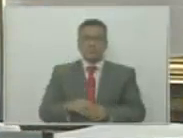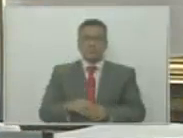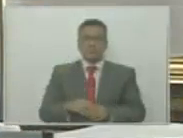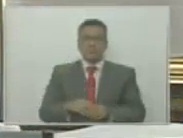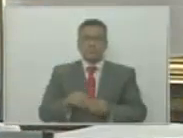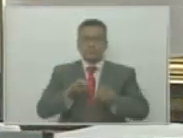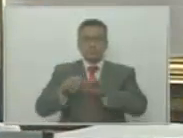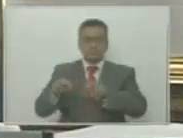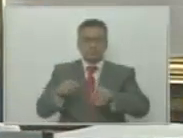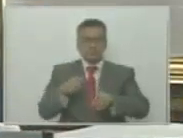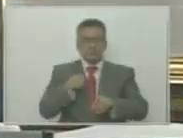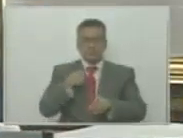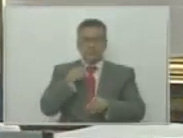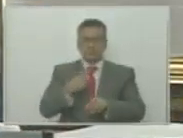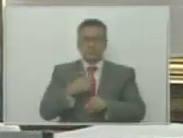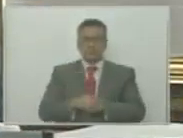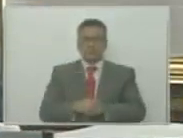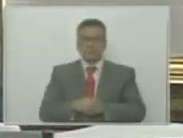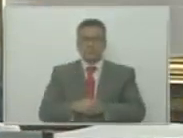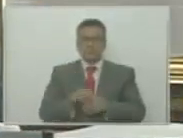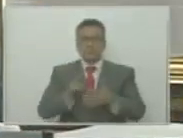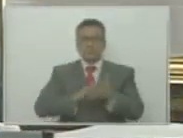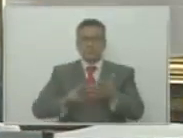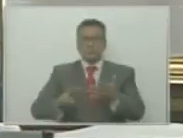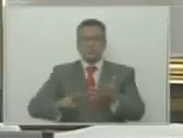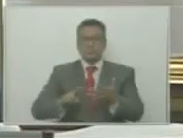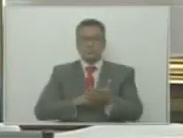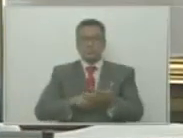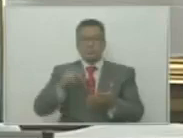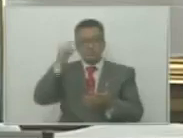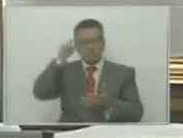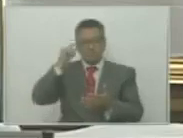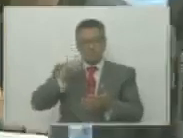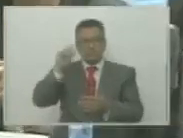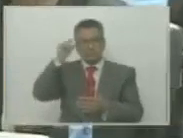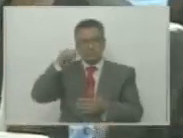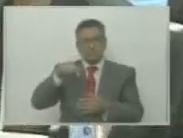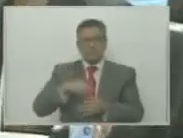Ciudadana secretaria, por favor, sírvase de dar lectura a la propuesta del orden del día.